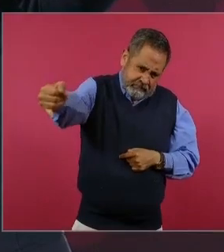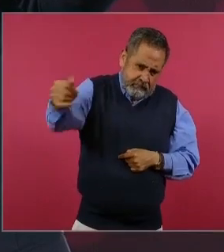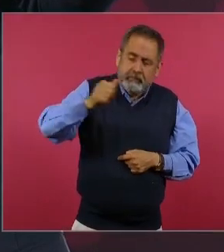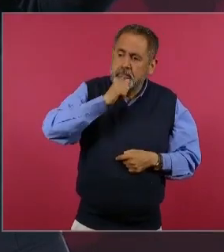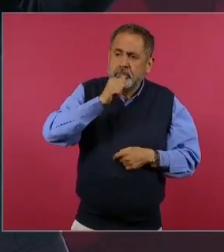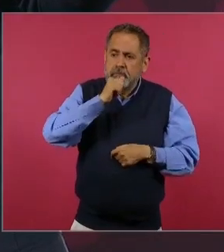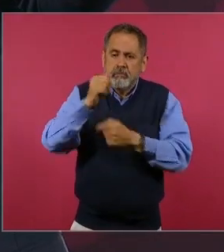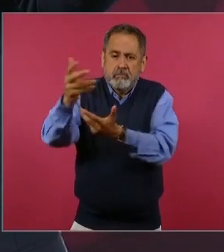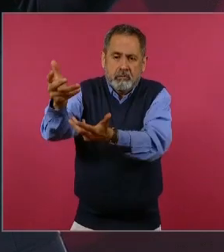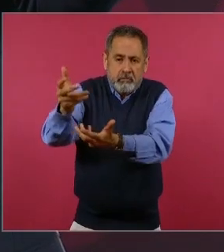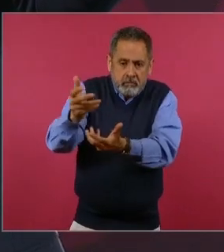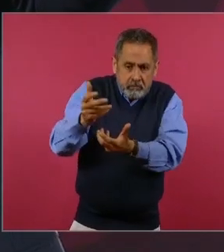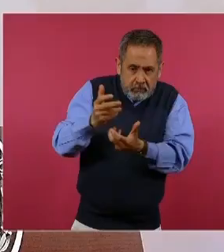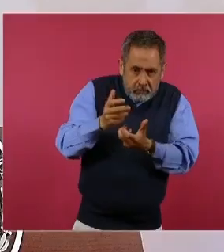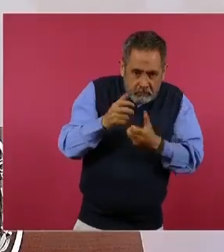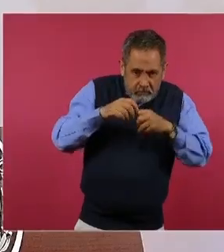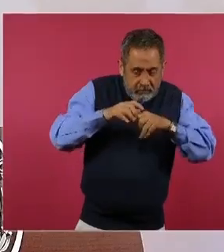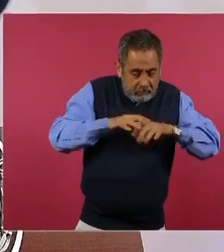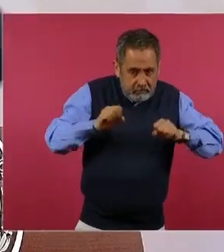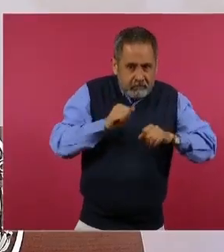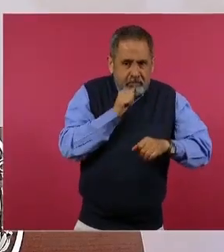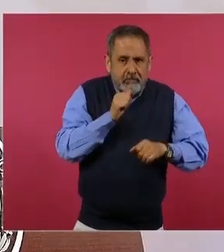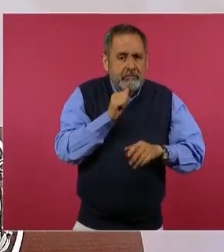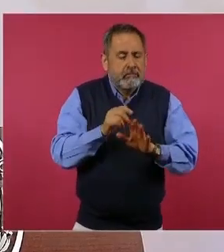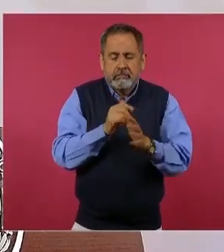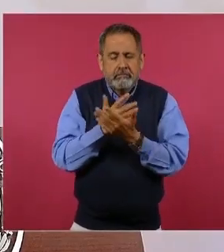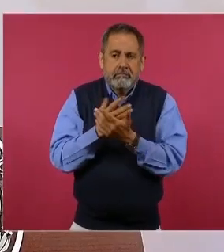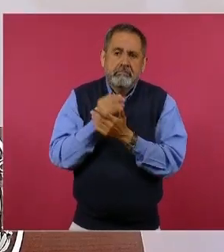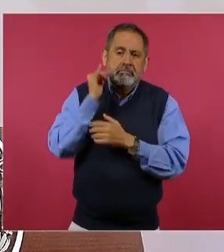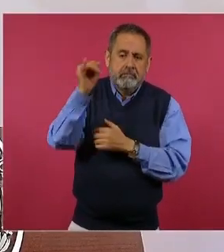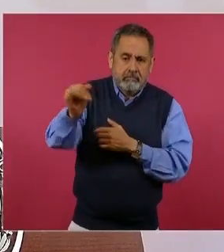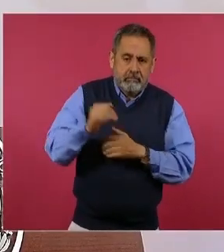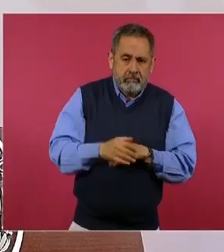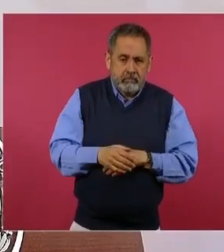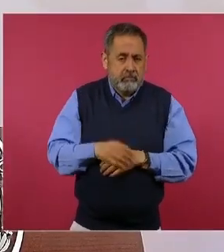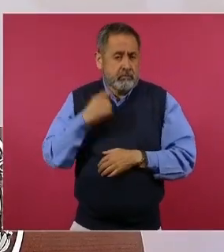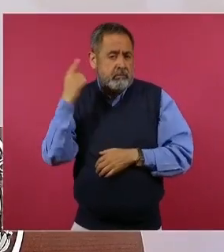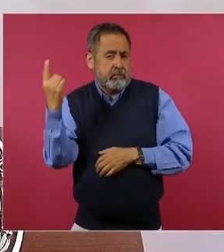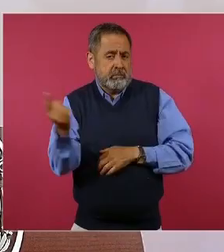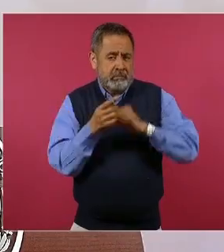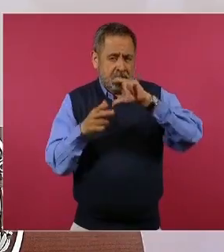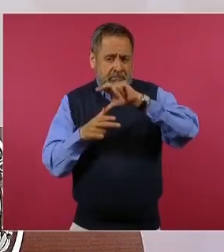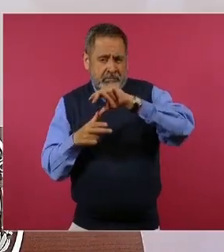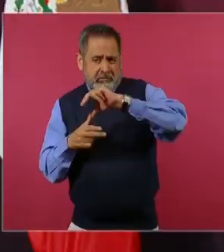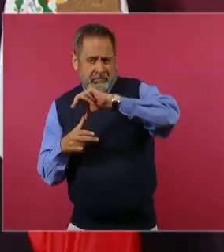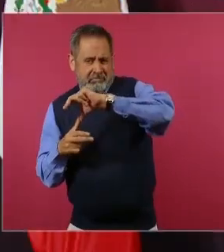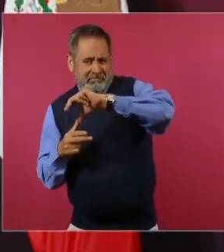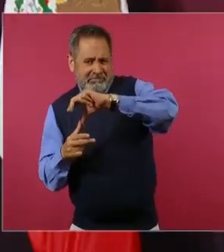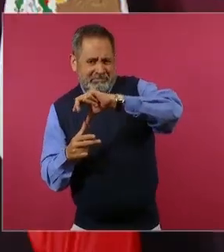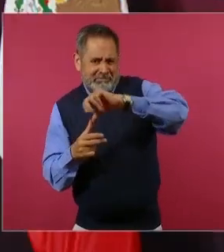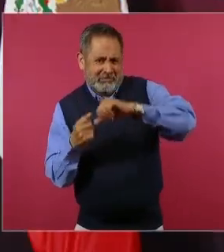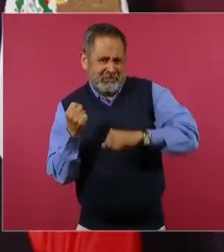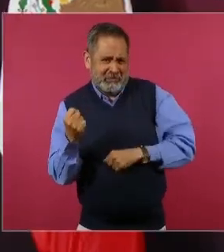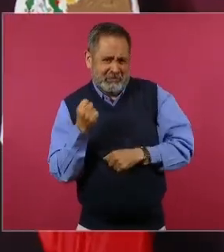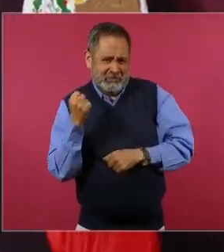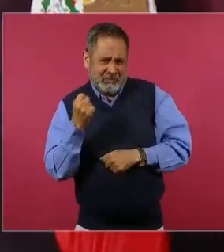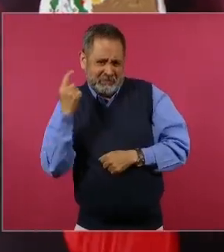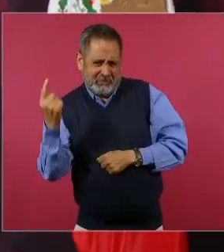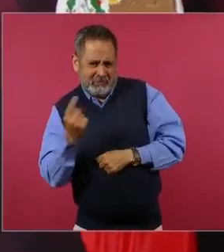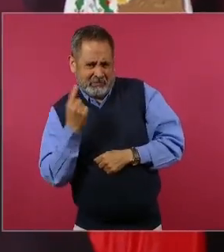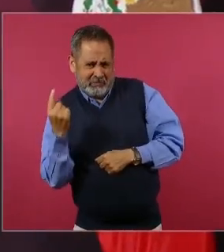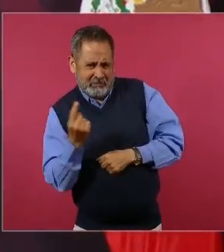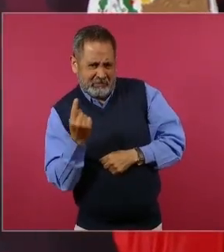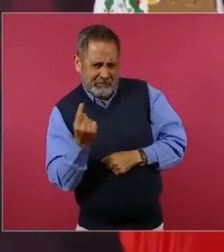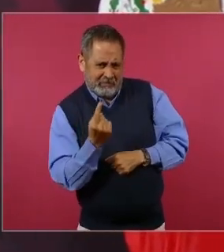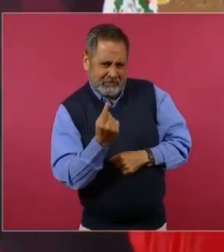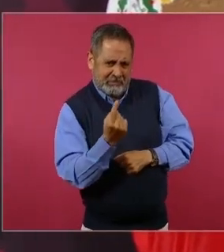¿Sí? Y sí se está desplazando con fuerza, pero